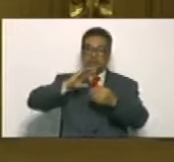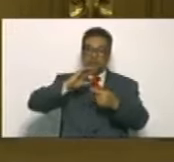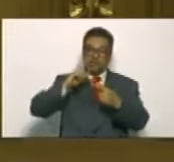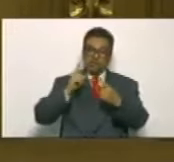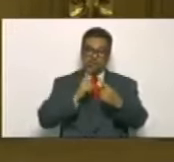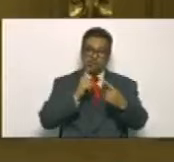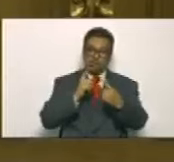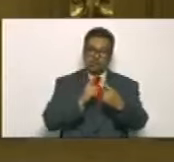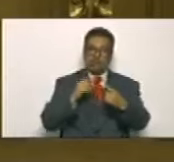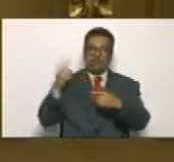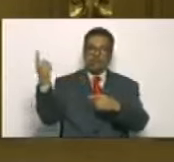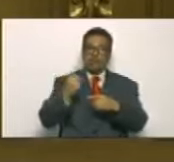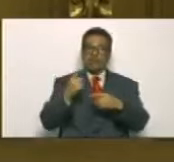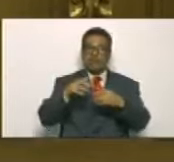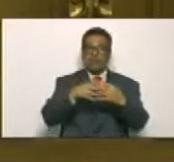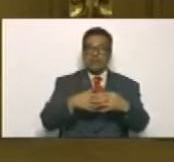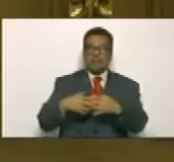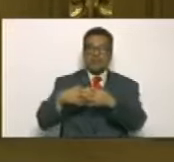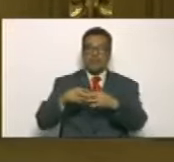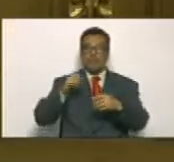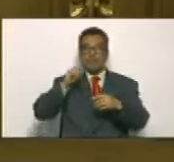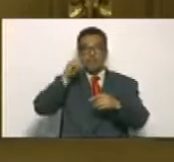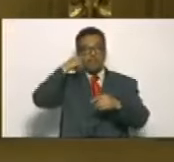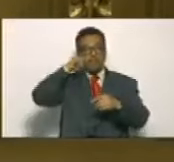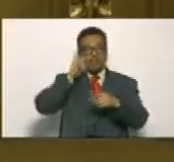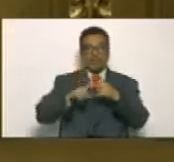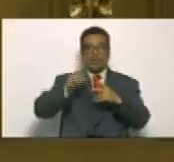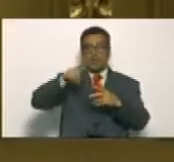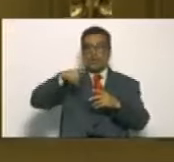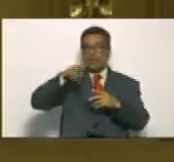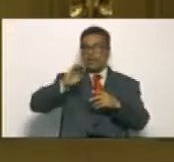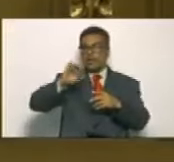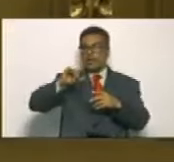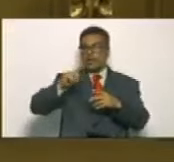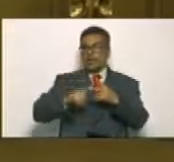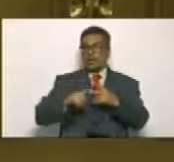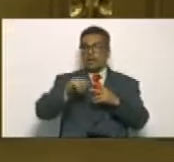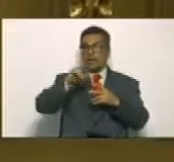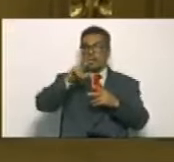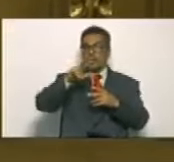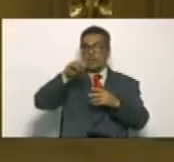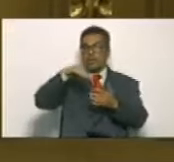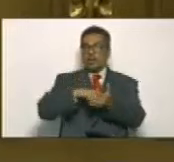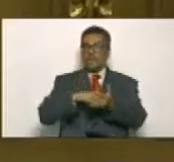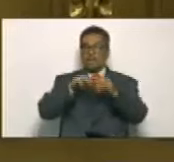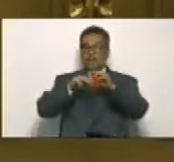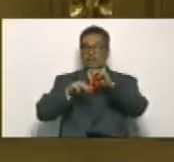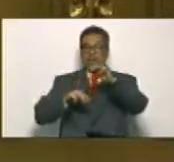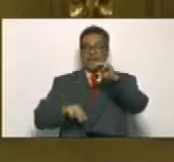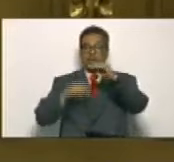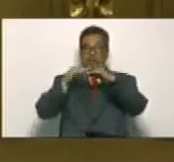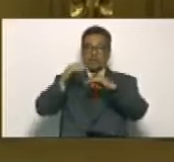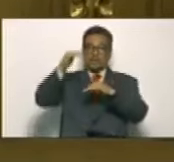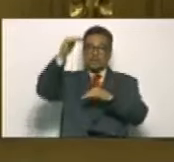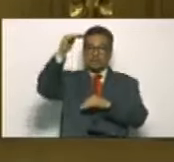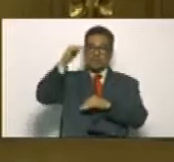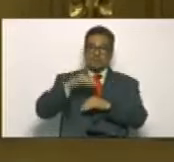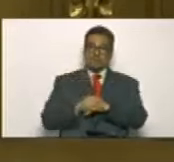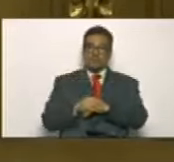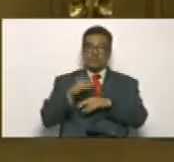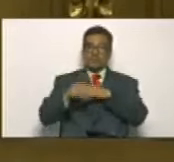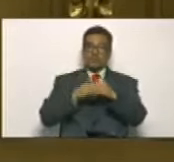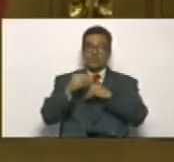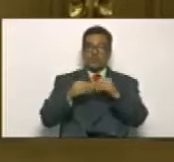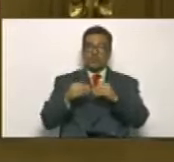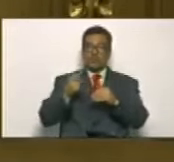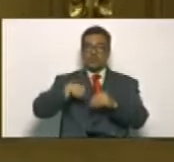imperialismo, debe recordar a Pichincha, a 3.000 metros sobre altura, como